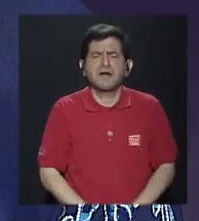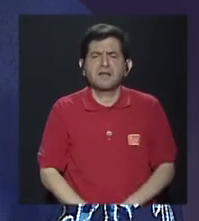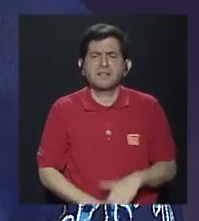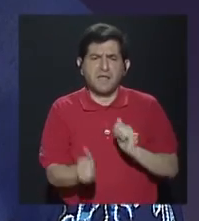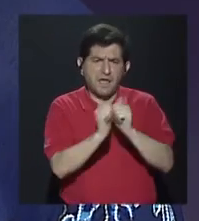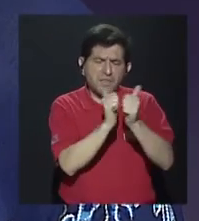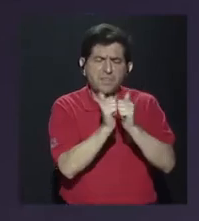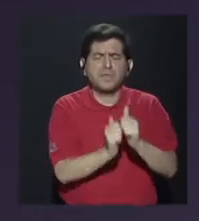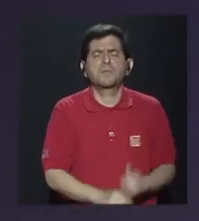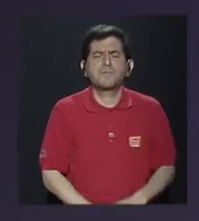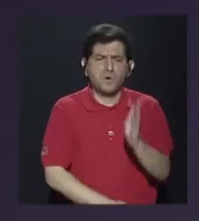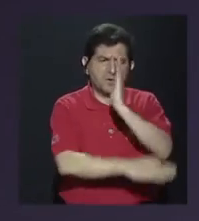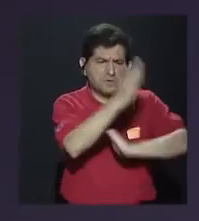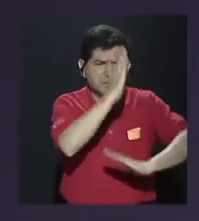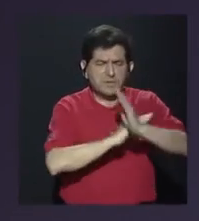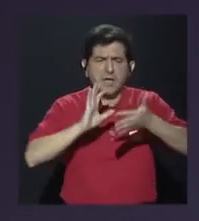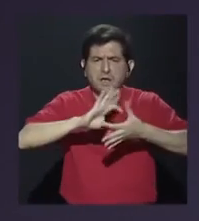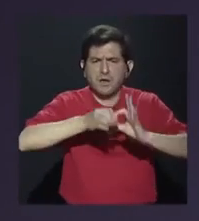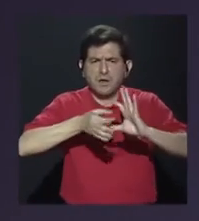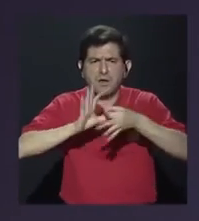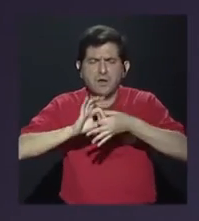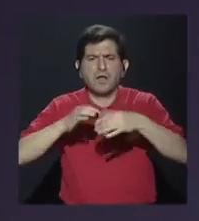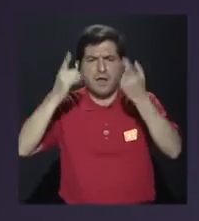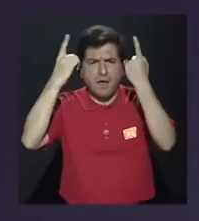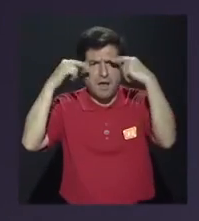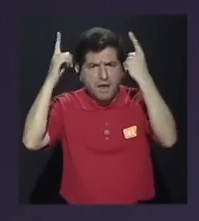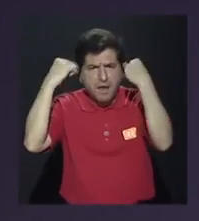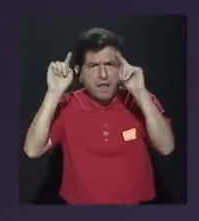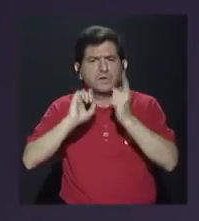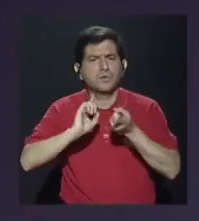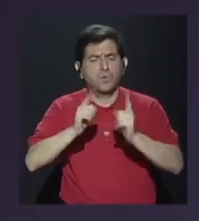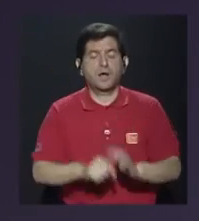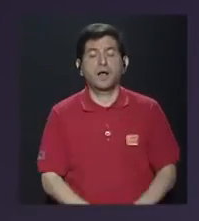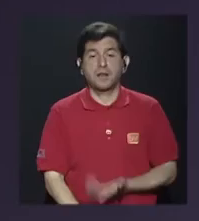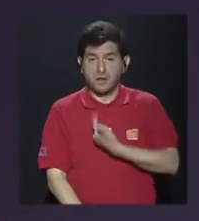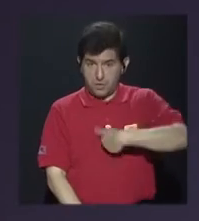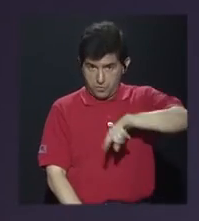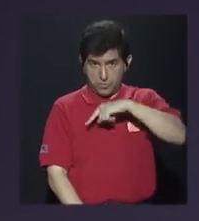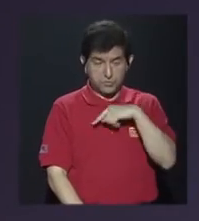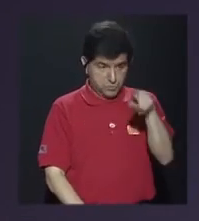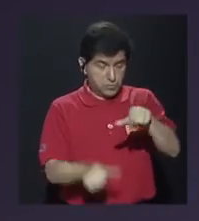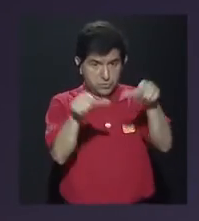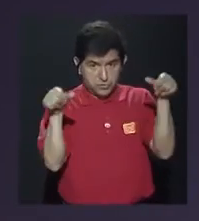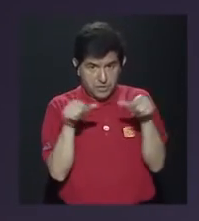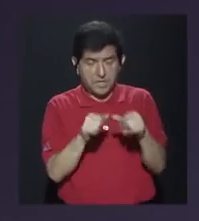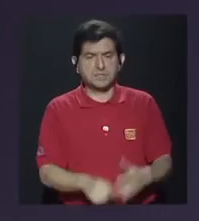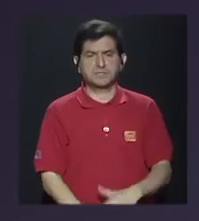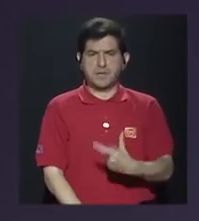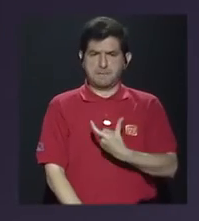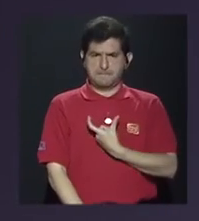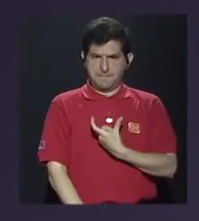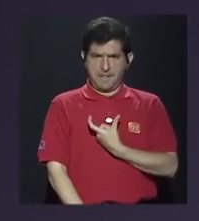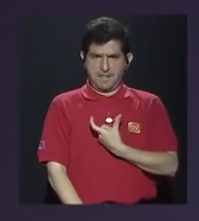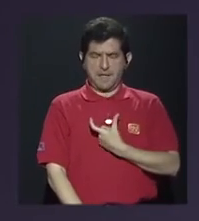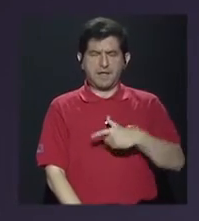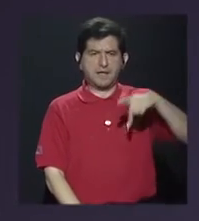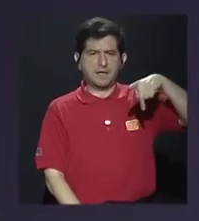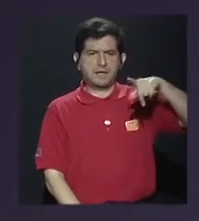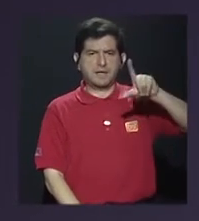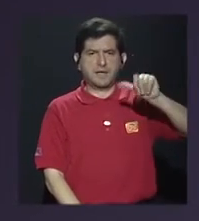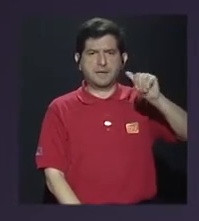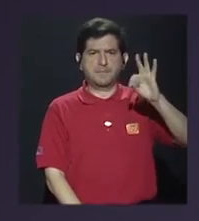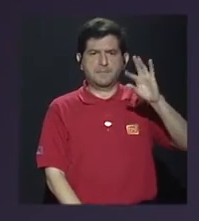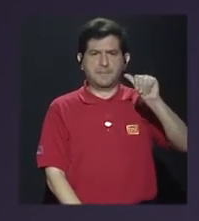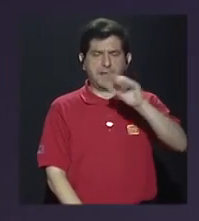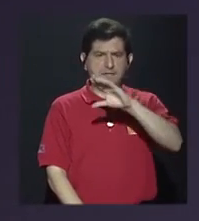paralímpico? Bueno, a nivel paralímpico obtuvimos medalla de plata y bronce